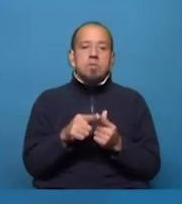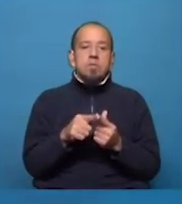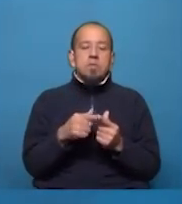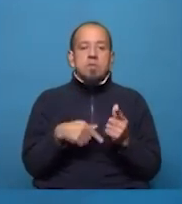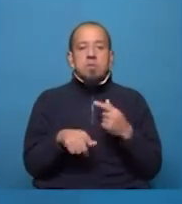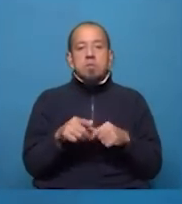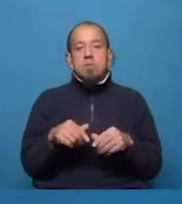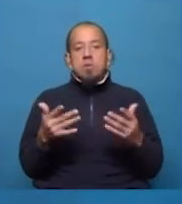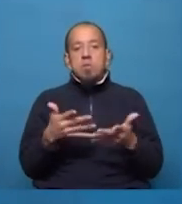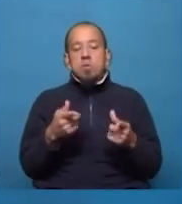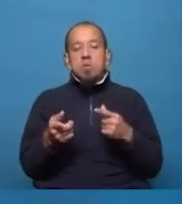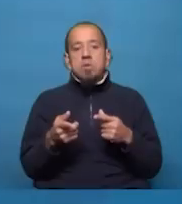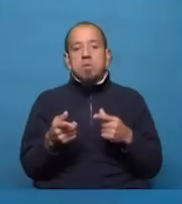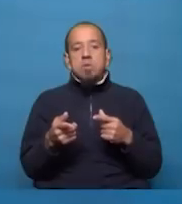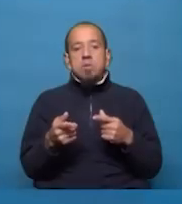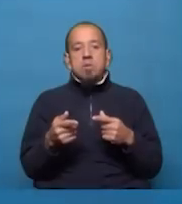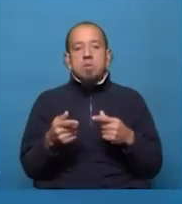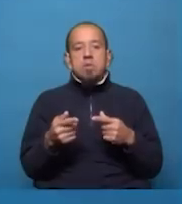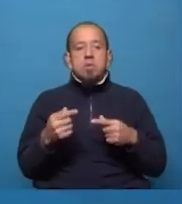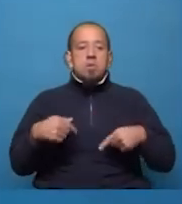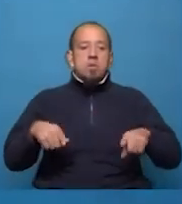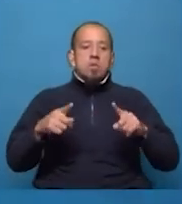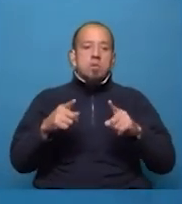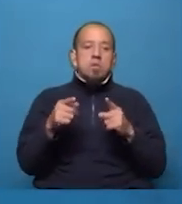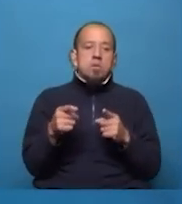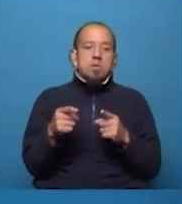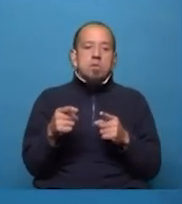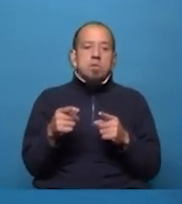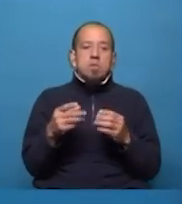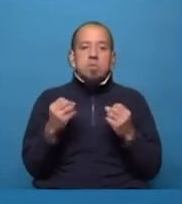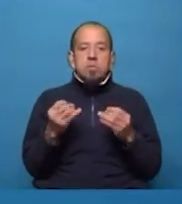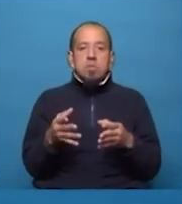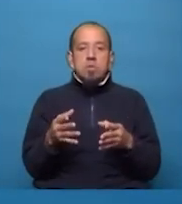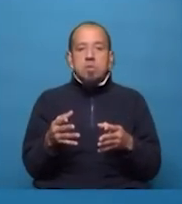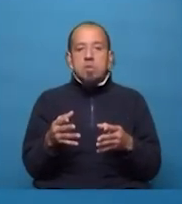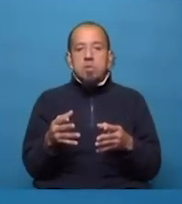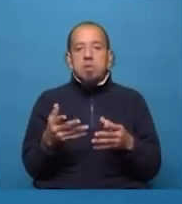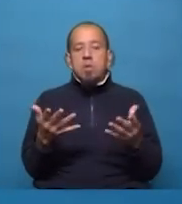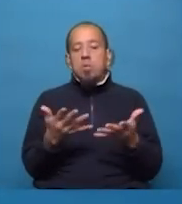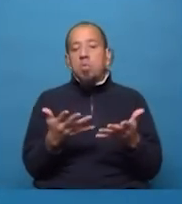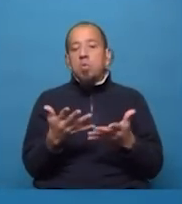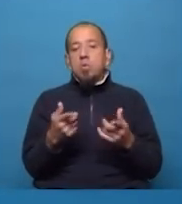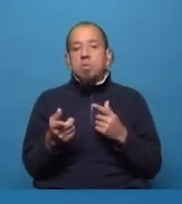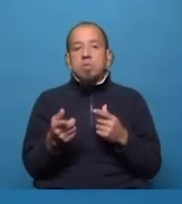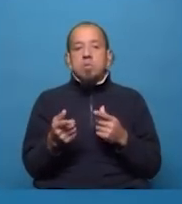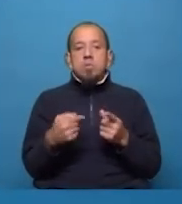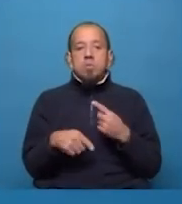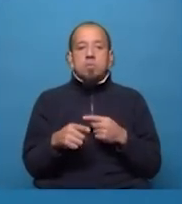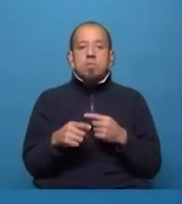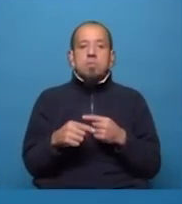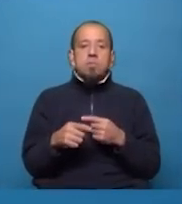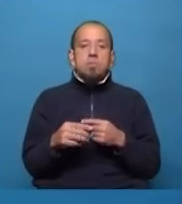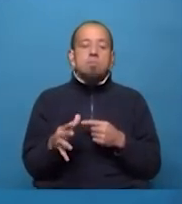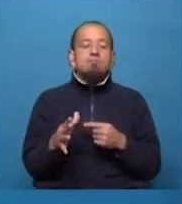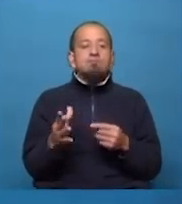que yo tengo hasta ahora es que no Por qué Porque hasta ahora lo que se han hecho varias cosas